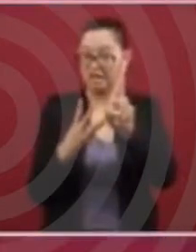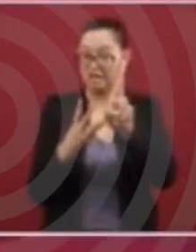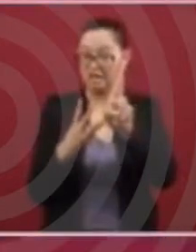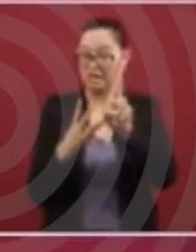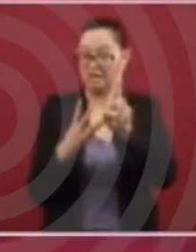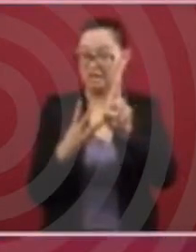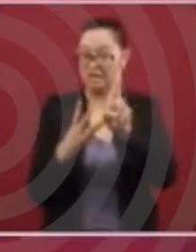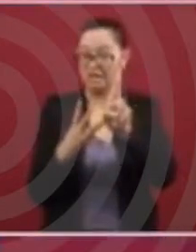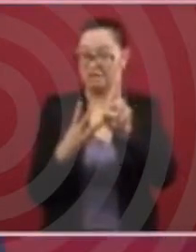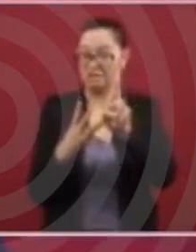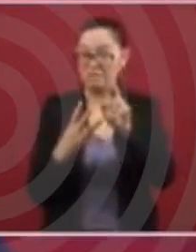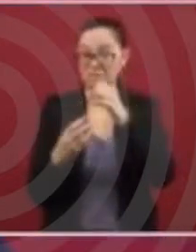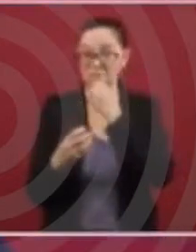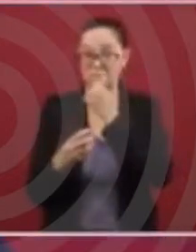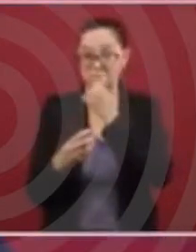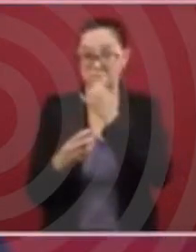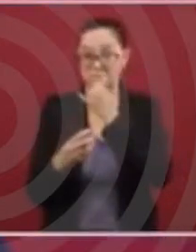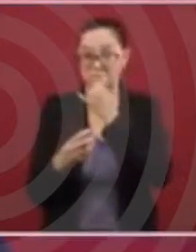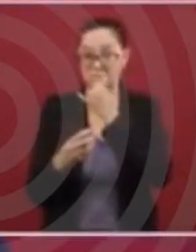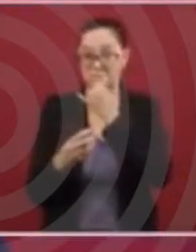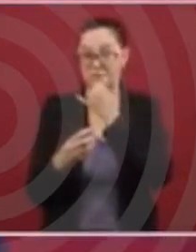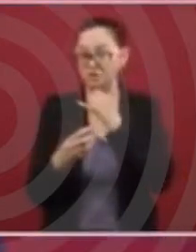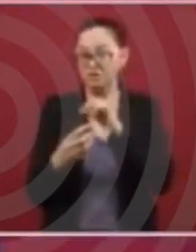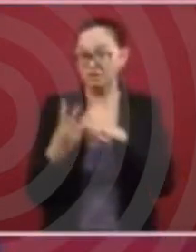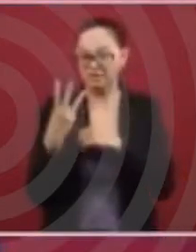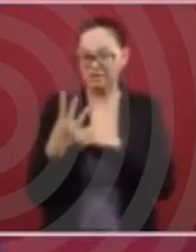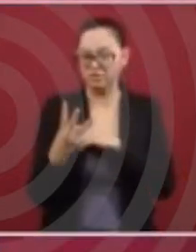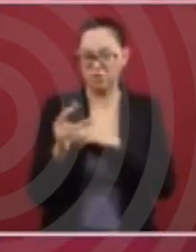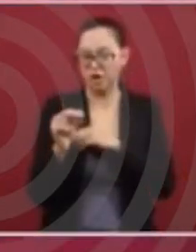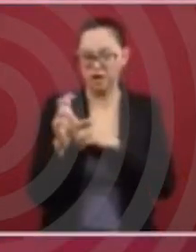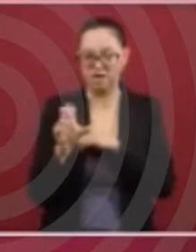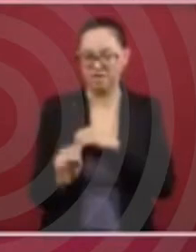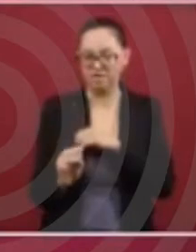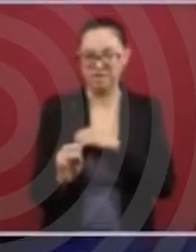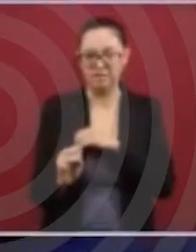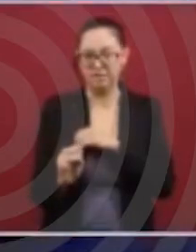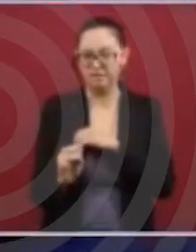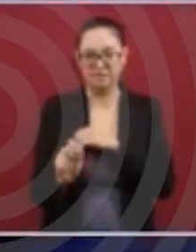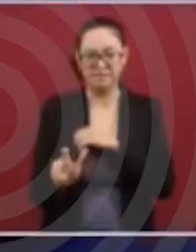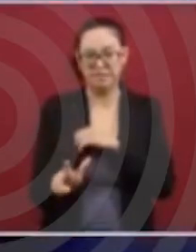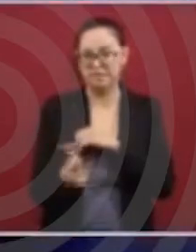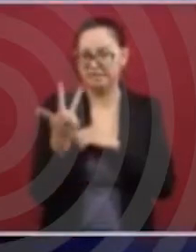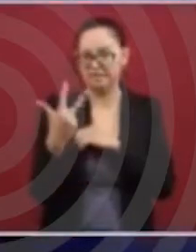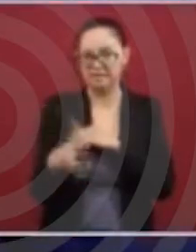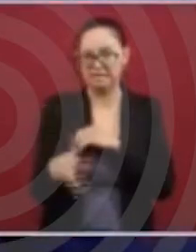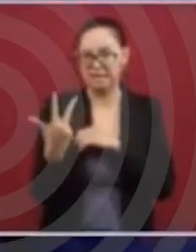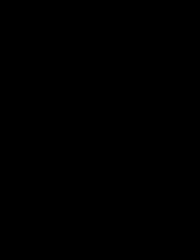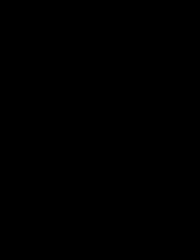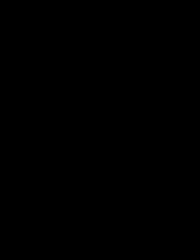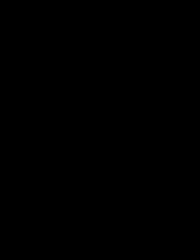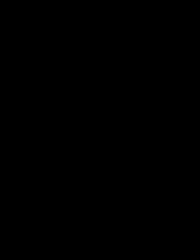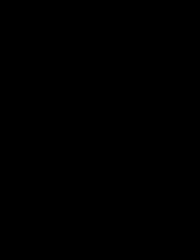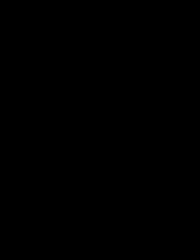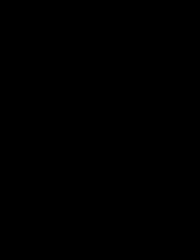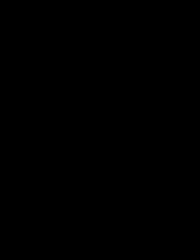La 13, para para que se traten.